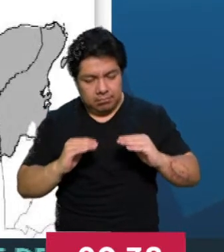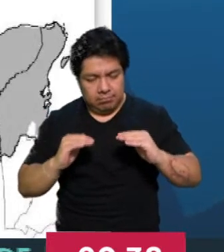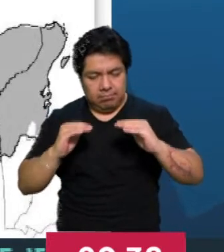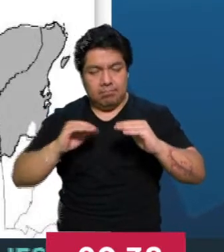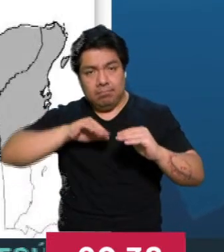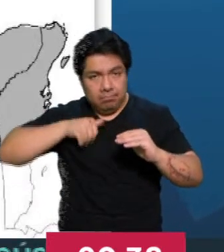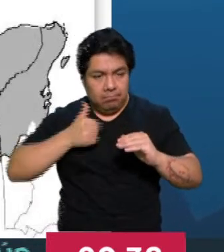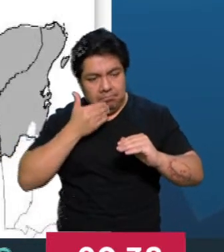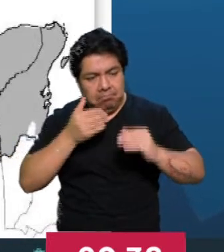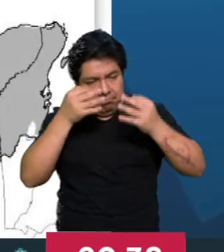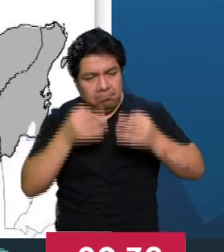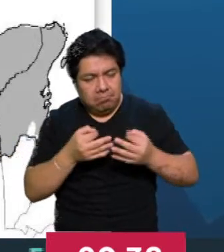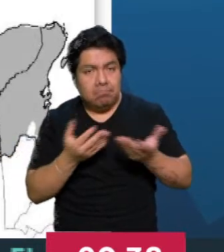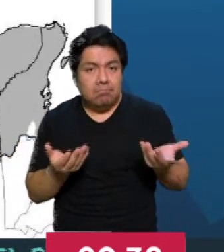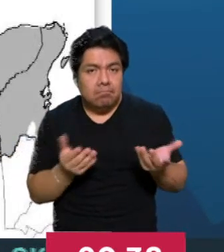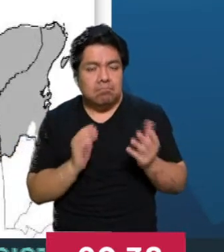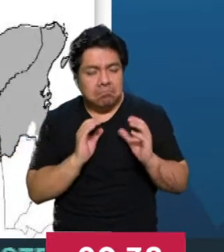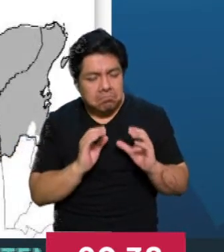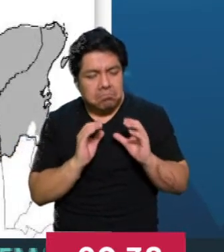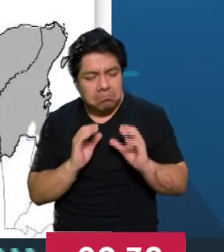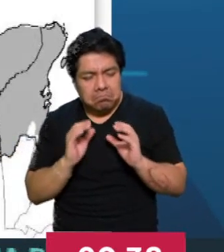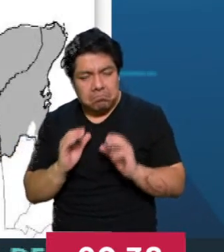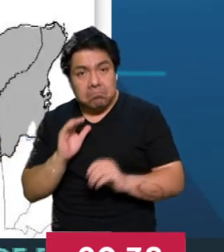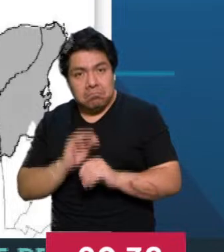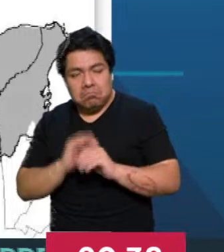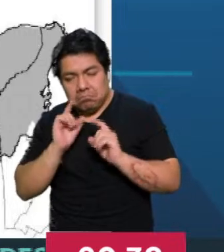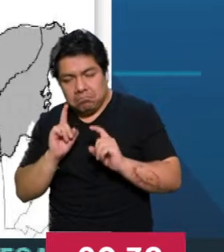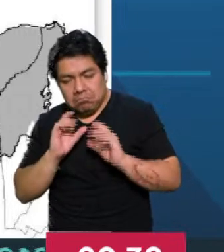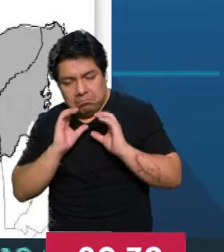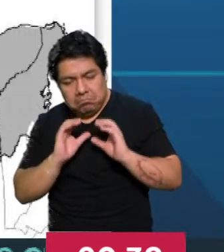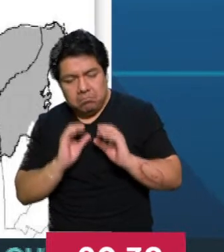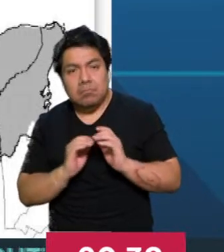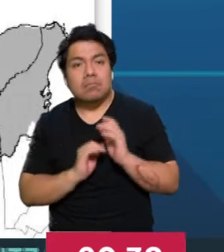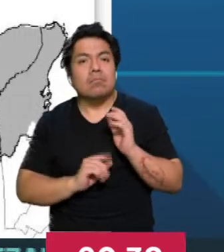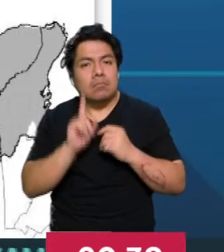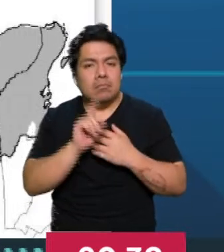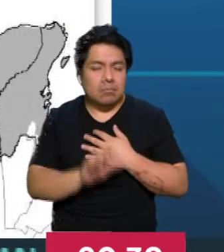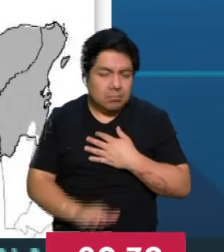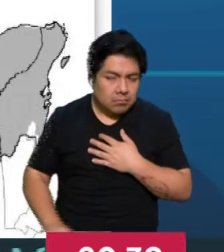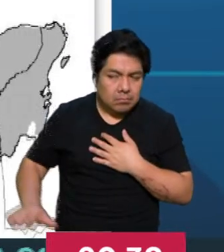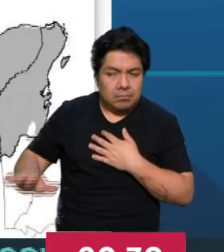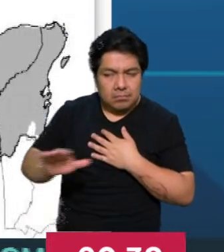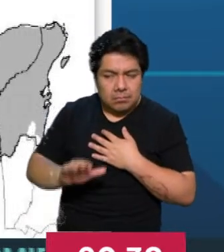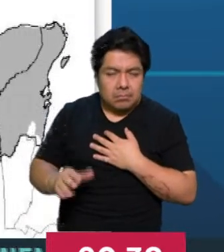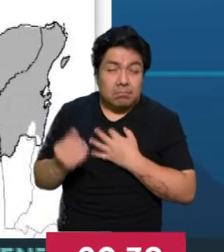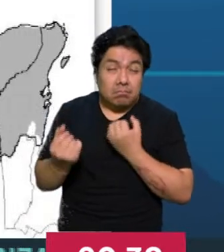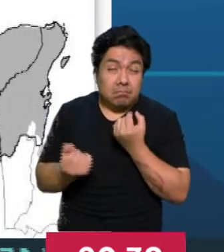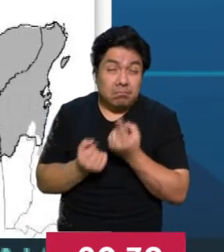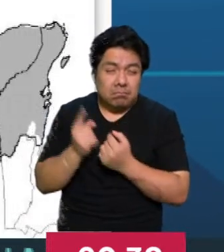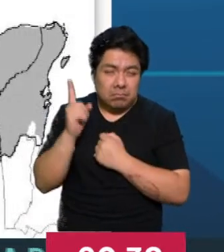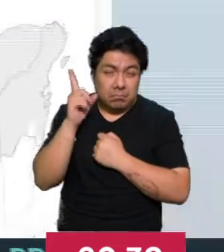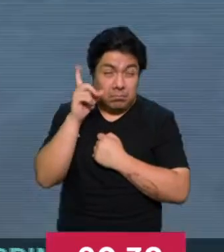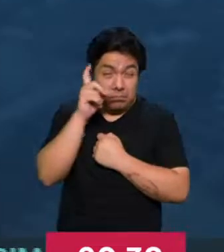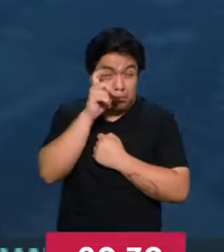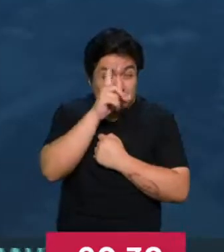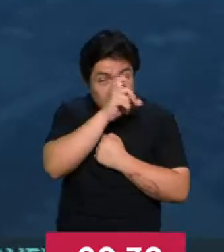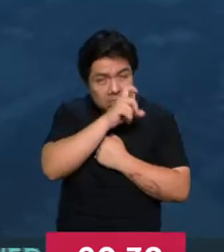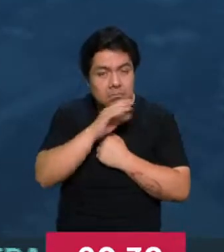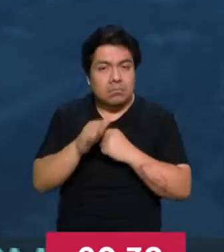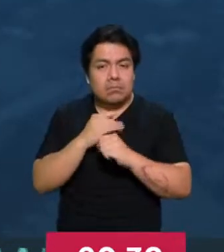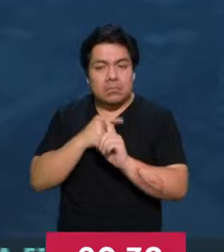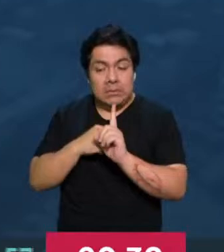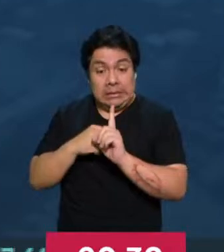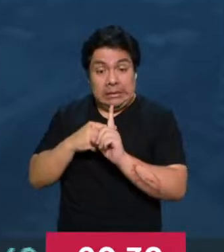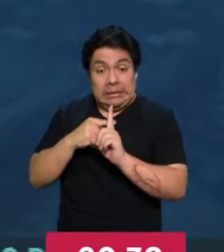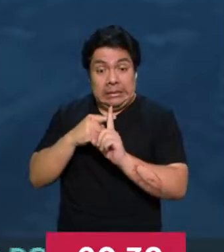como debe corresponder, digamos, cuidando la mayor cantidad de agua, pero sí en zonas son zonas complicadas en el sentido de que las temperaturas son